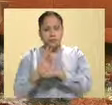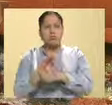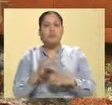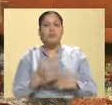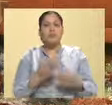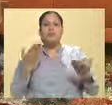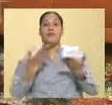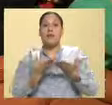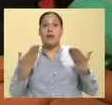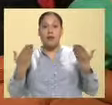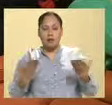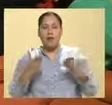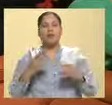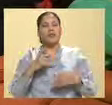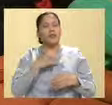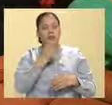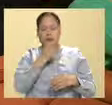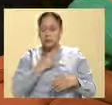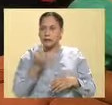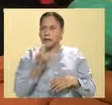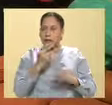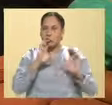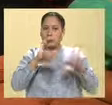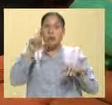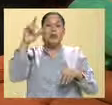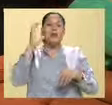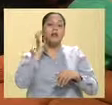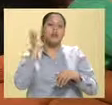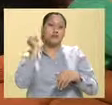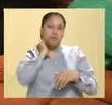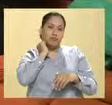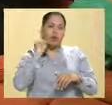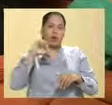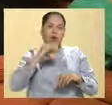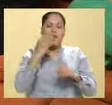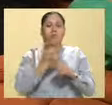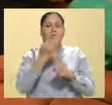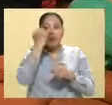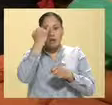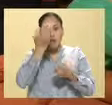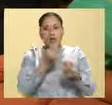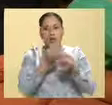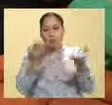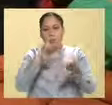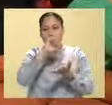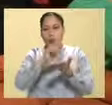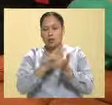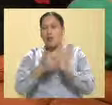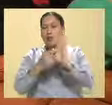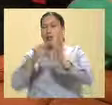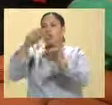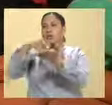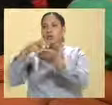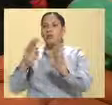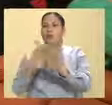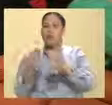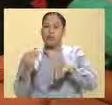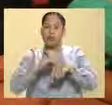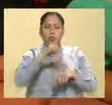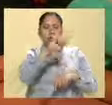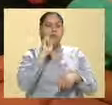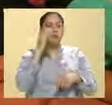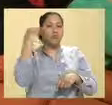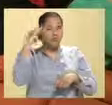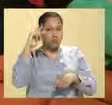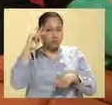ha surgido ya esta necesidad. En el Senado hoy está una propuesta de ley justamente para regular el servicio trabajadores